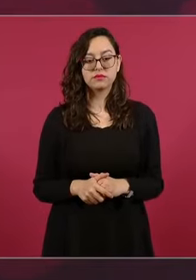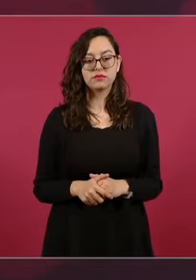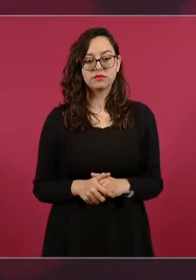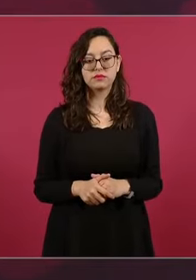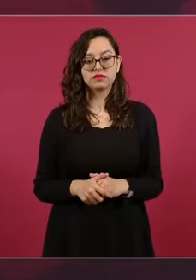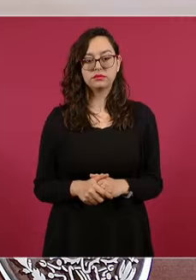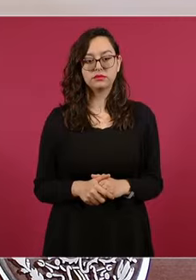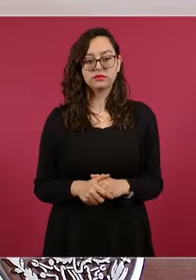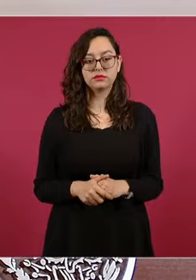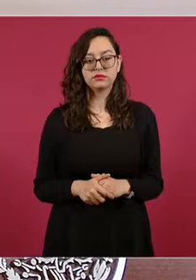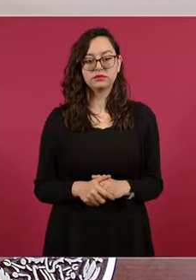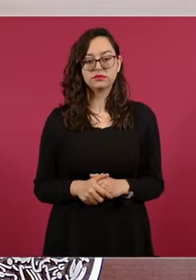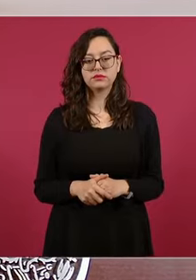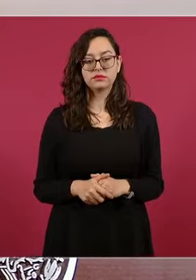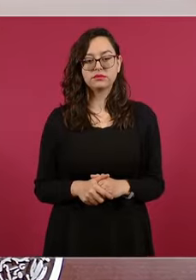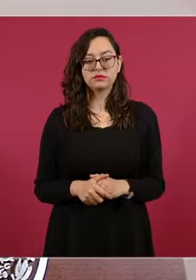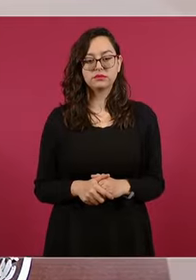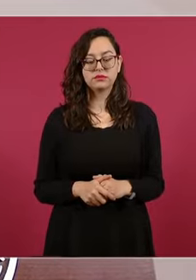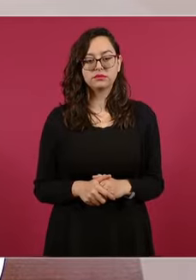se entiende,